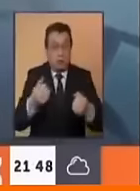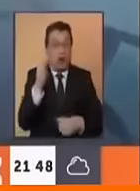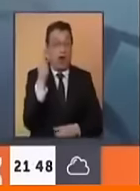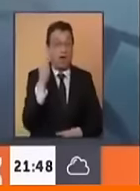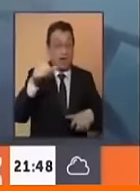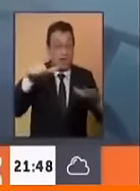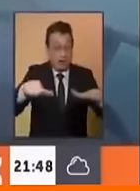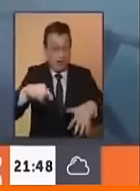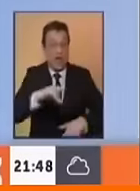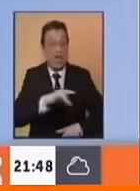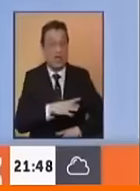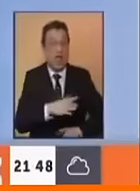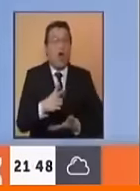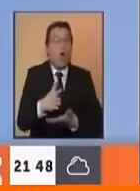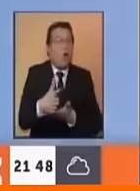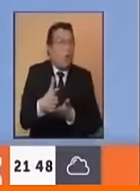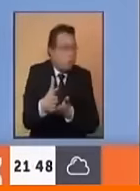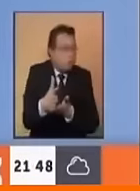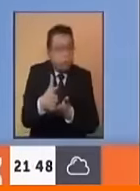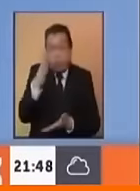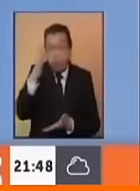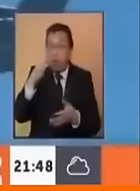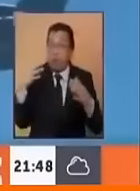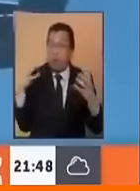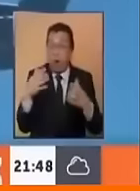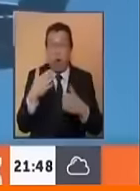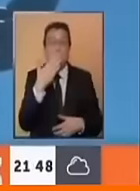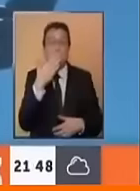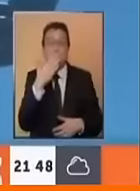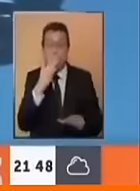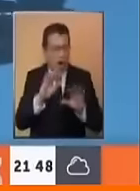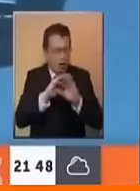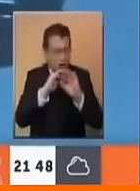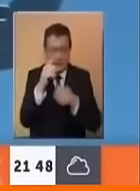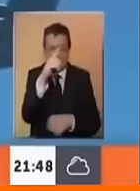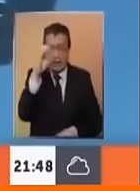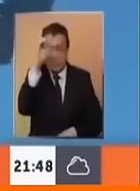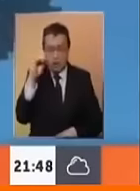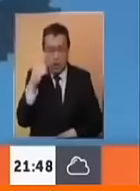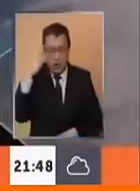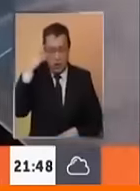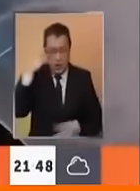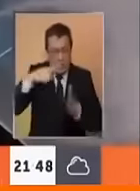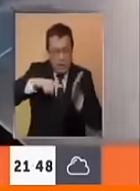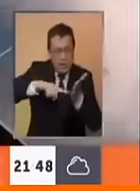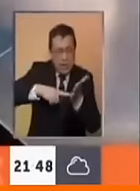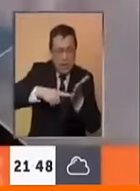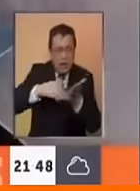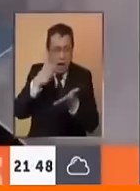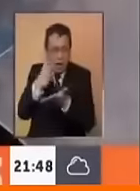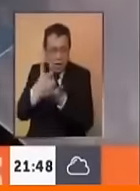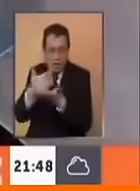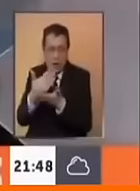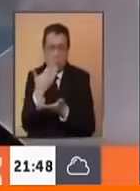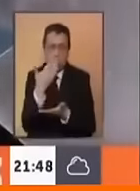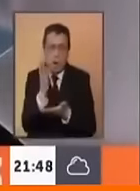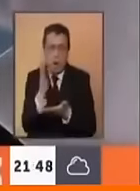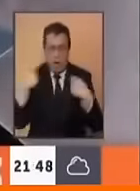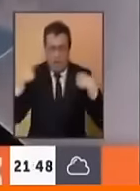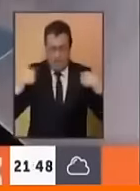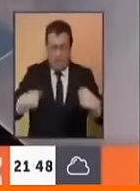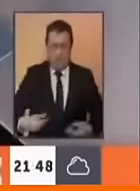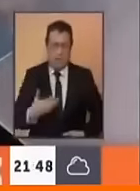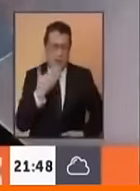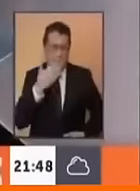Chile es absoluta. Deben ser los mejores en todo, en el conocimiento técnico, táctico, en el aspecto físico y,